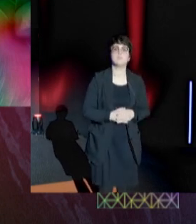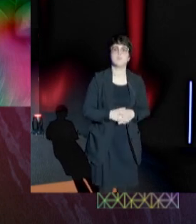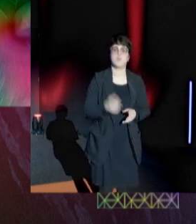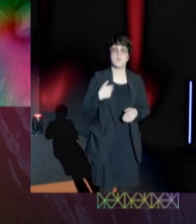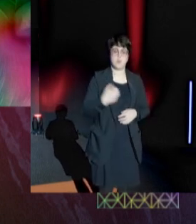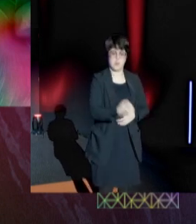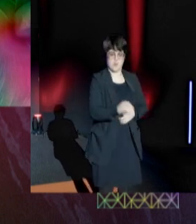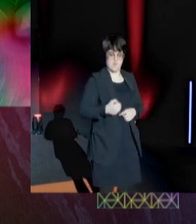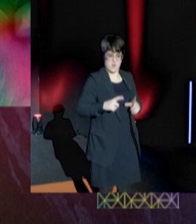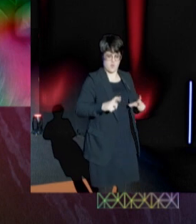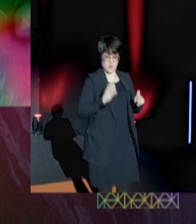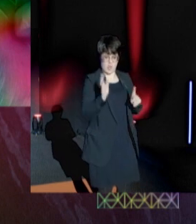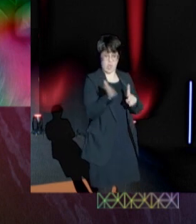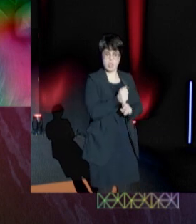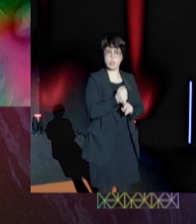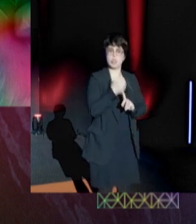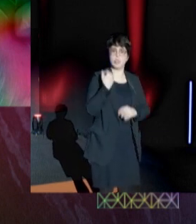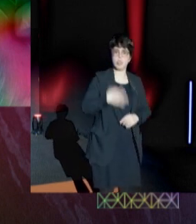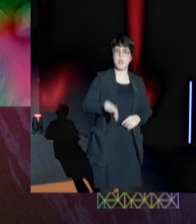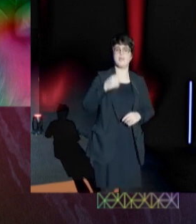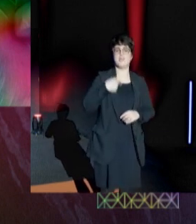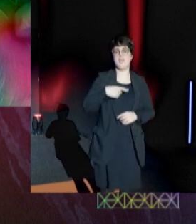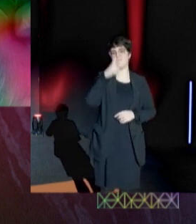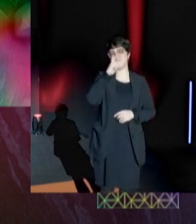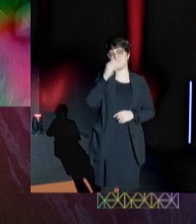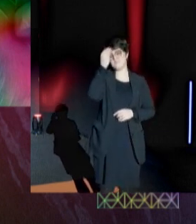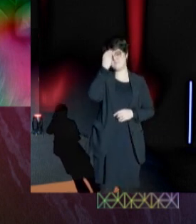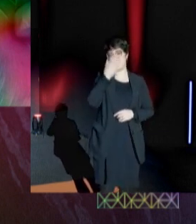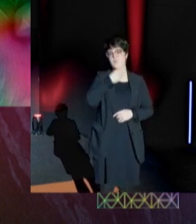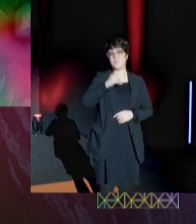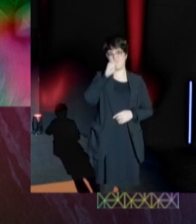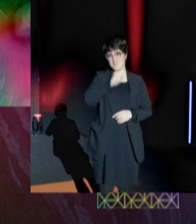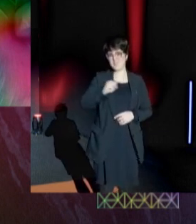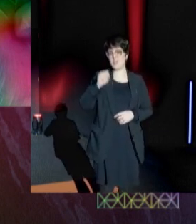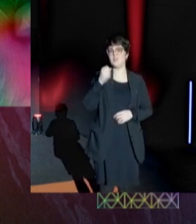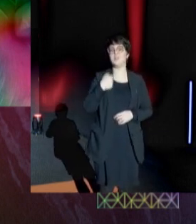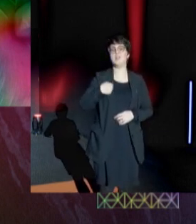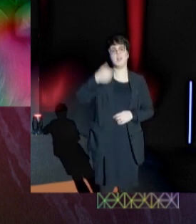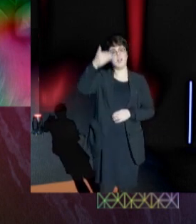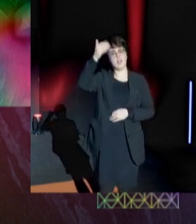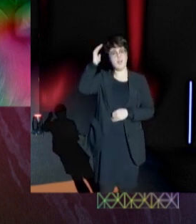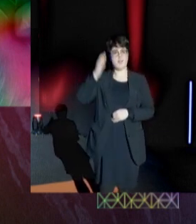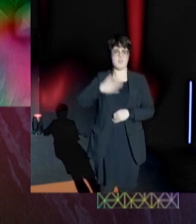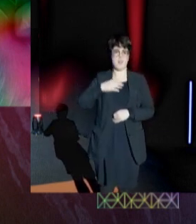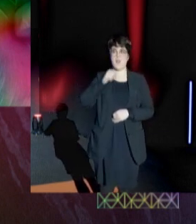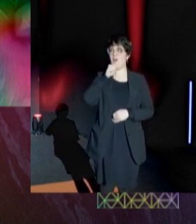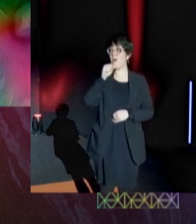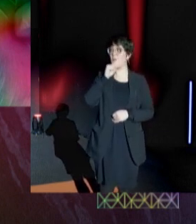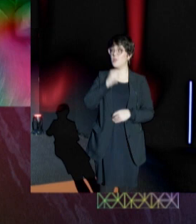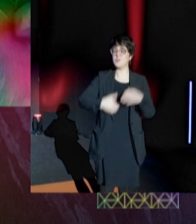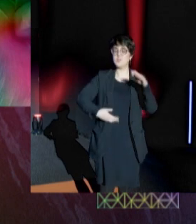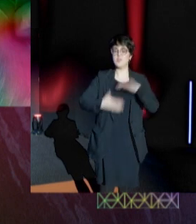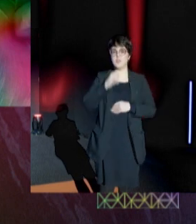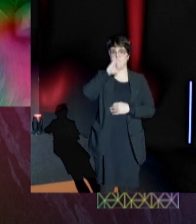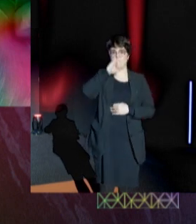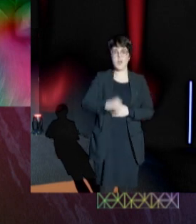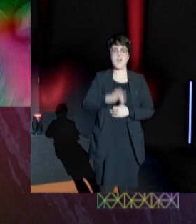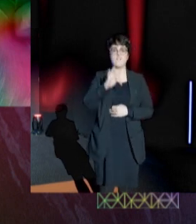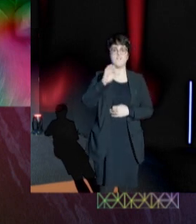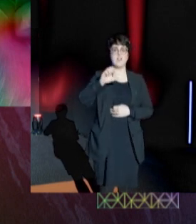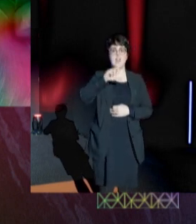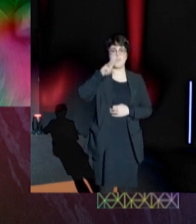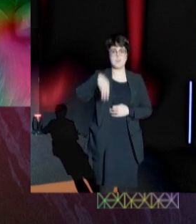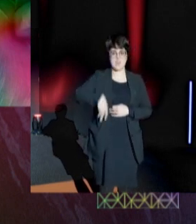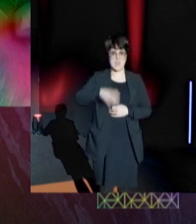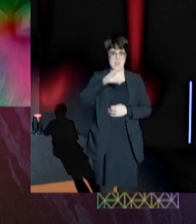Me encontré con esta foto que me la verdad que me trajo un recuerdo maravilloso el señor calv es mi abuelo que era un gran fan de fleming